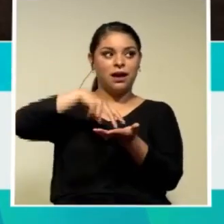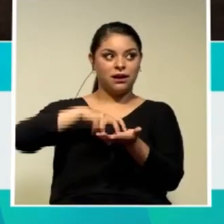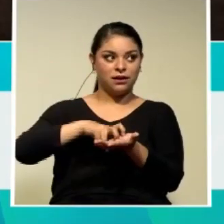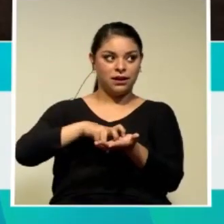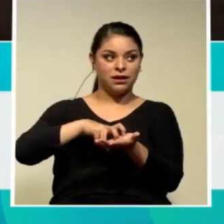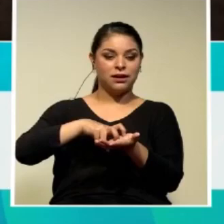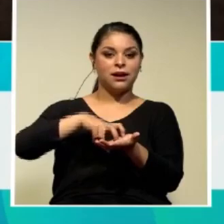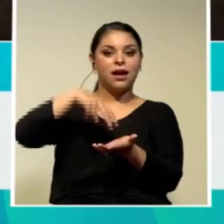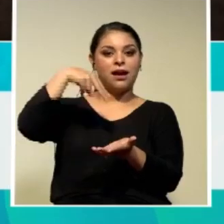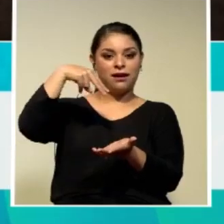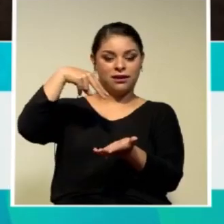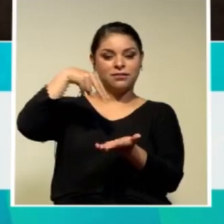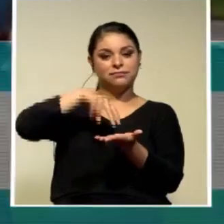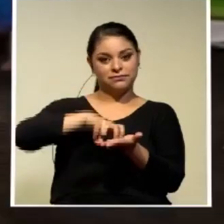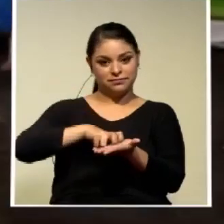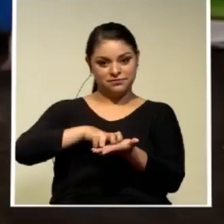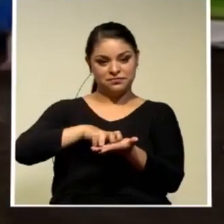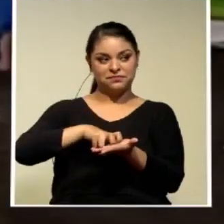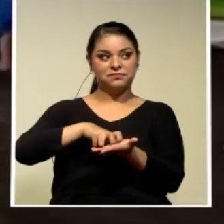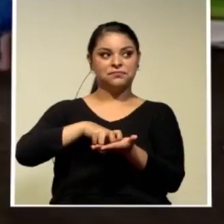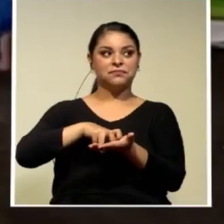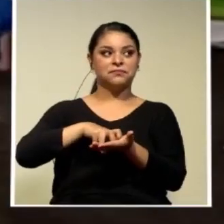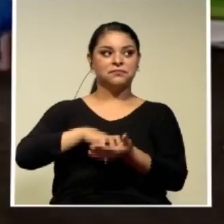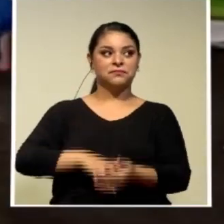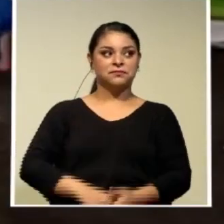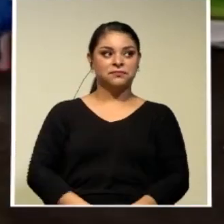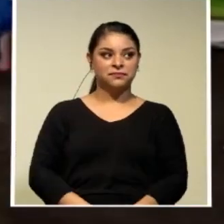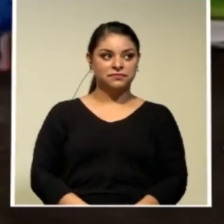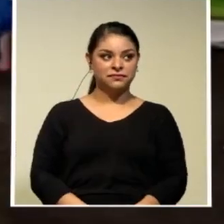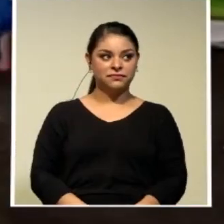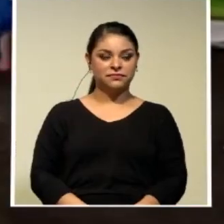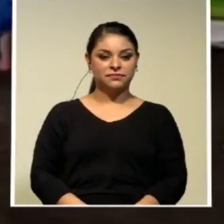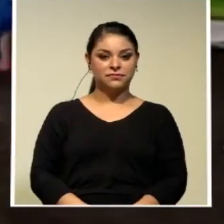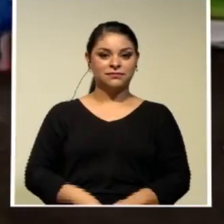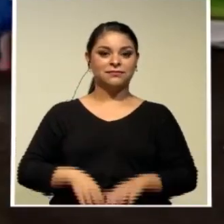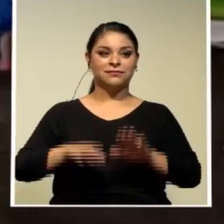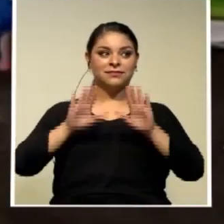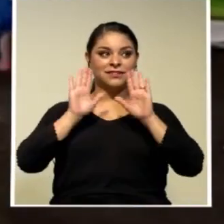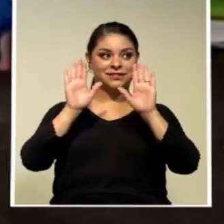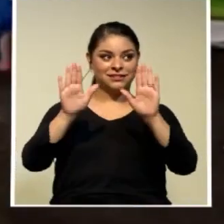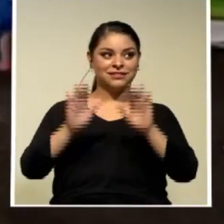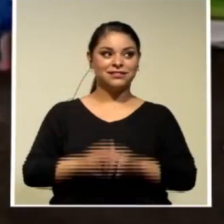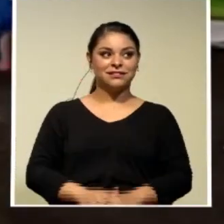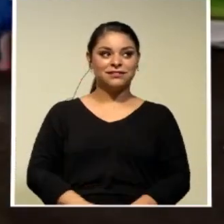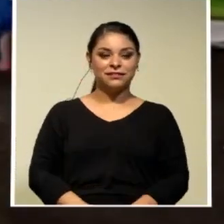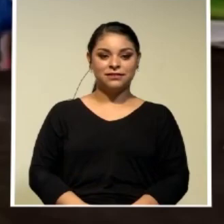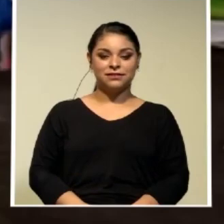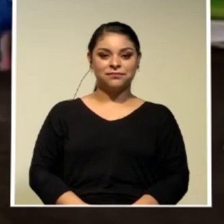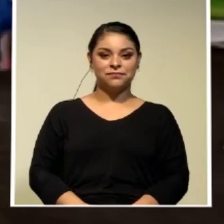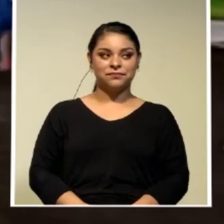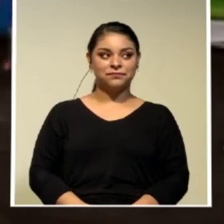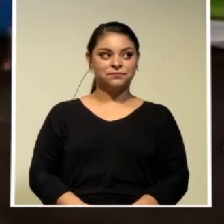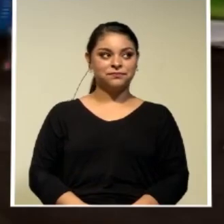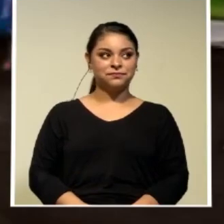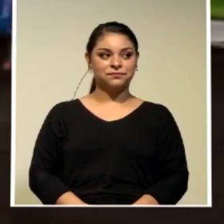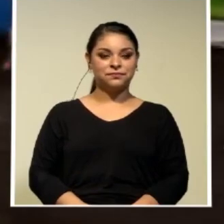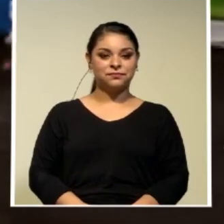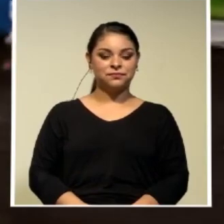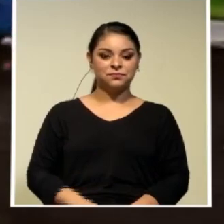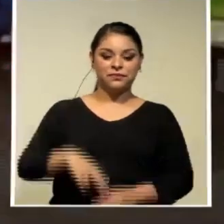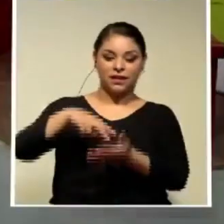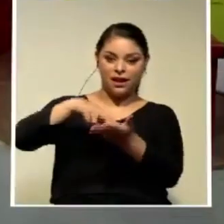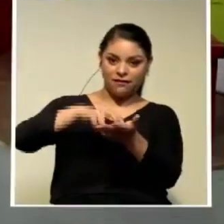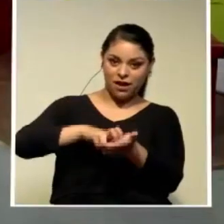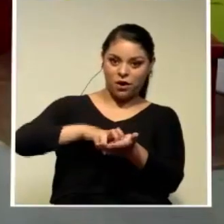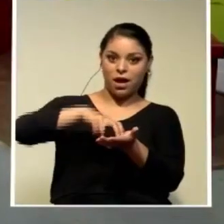Arriba. Abajo. Excelente. Eso. Ay, niña Lili. Ay. Eso es cuando ya uno domina, que puede ser separado en